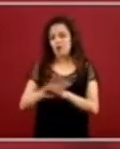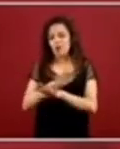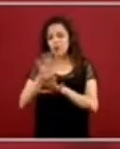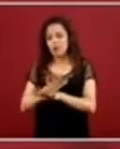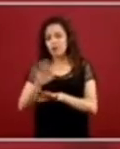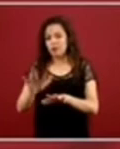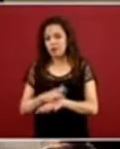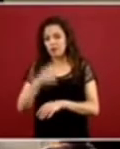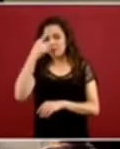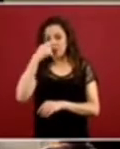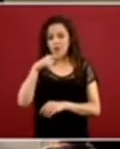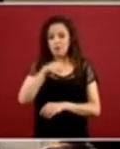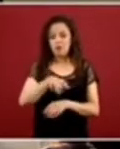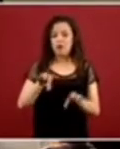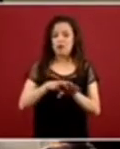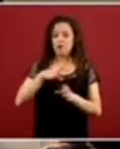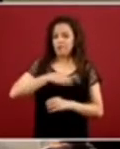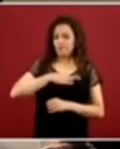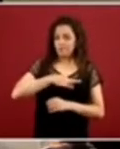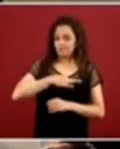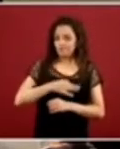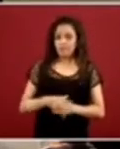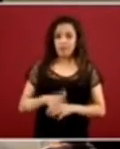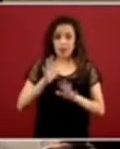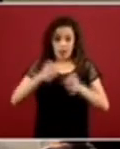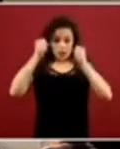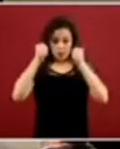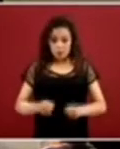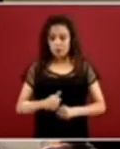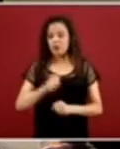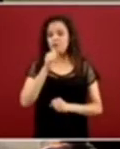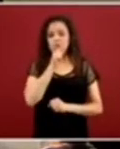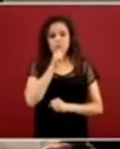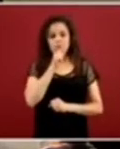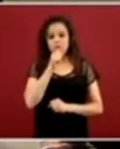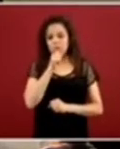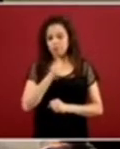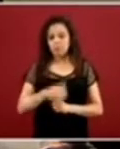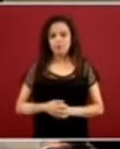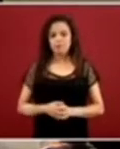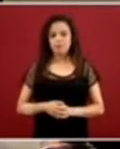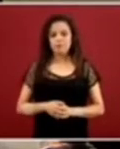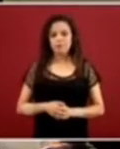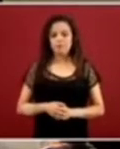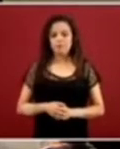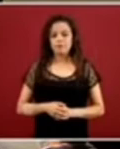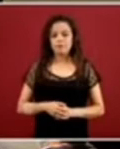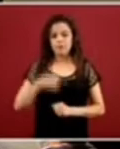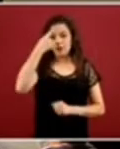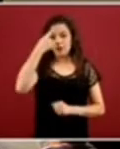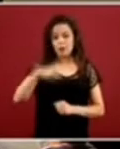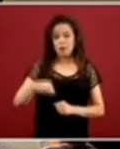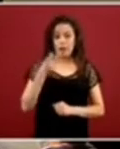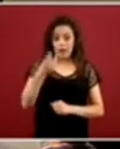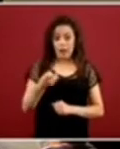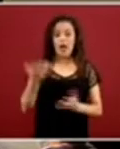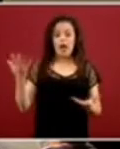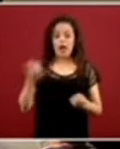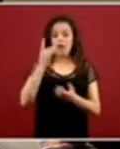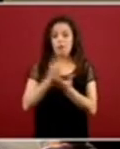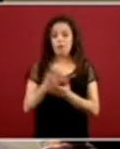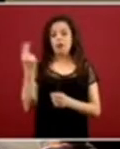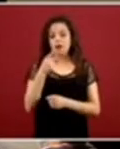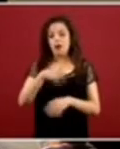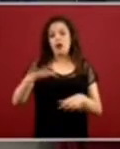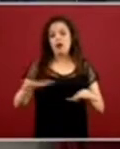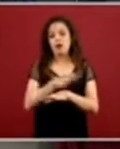al virus. Todavía no hay una evidencia concluyente que lleve de manera directa a cambiar los tratamientos antihipertensivos.